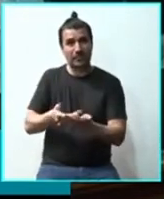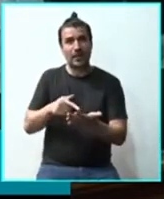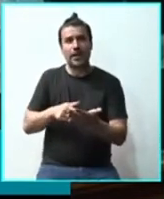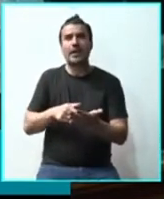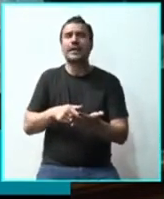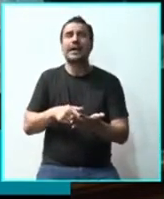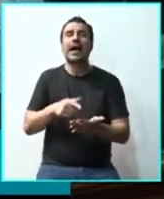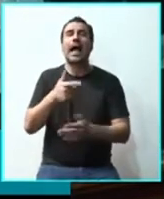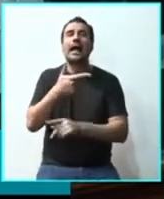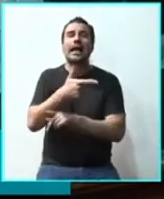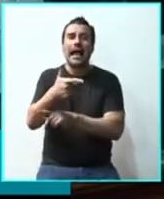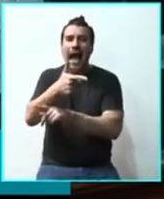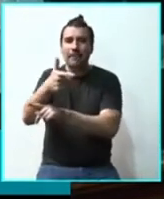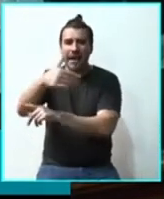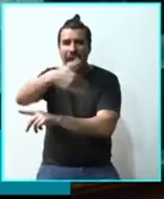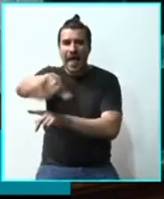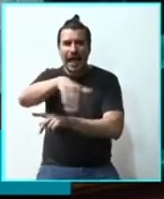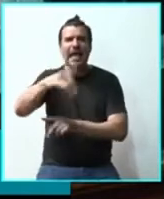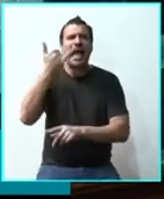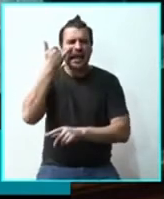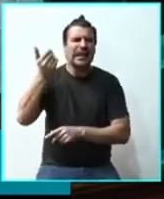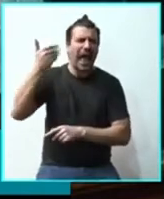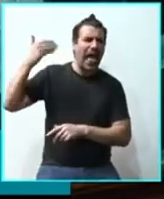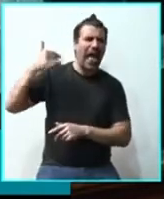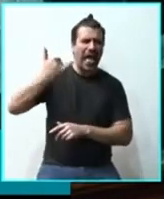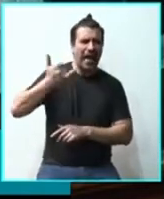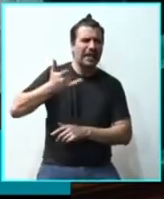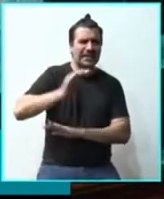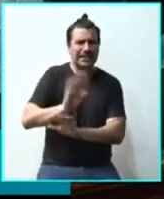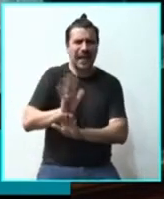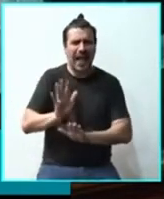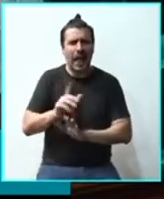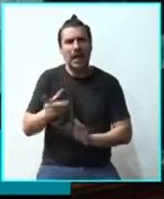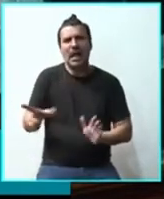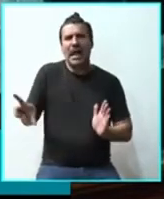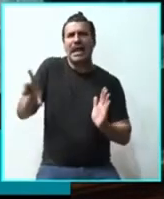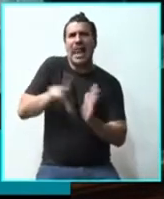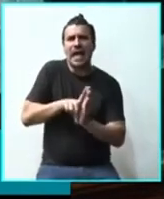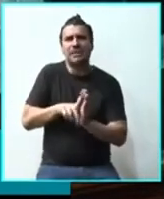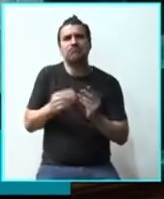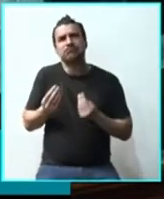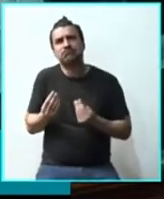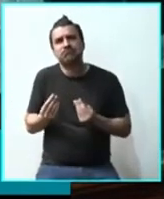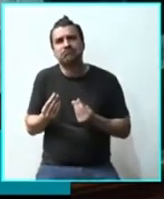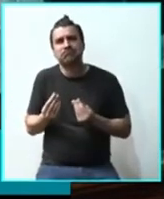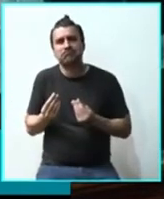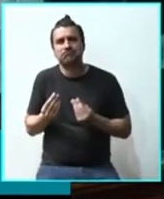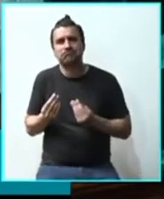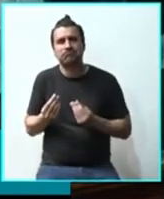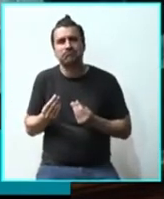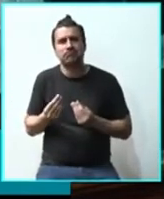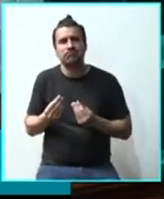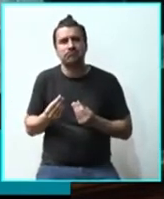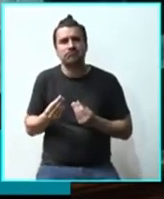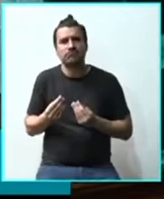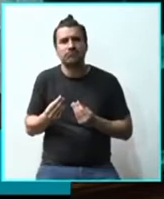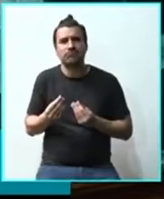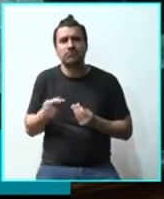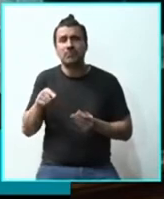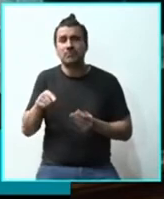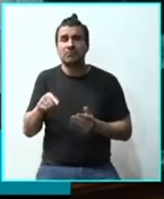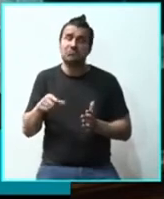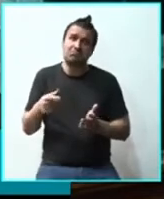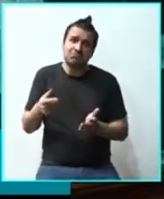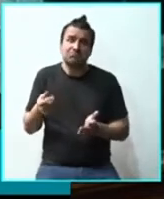hacía prácticamente en las mismas condiciones que la ley establece, sin perjuicio de algún avance que la ley tiene, esto ya pasaba. Y nos dijeron